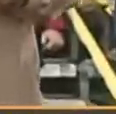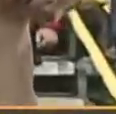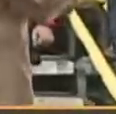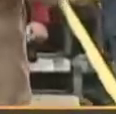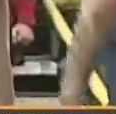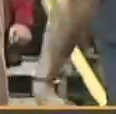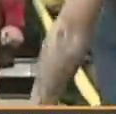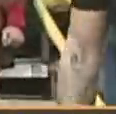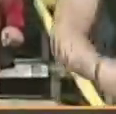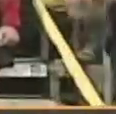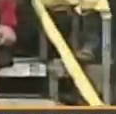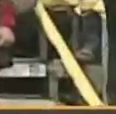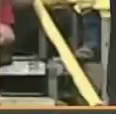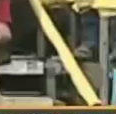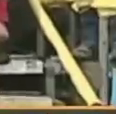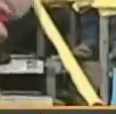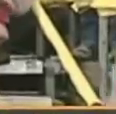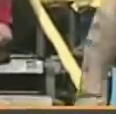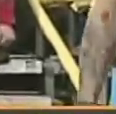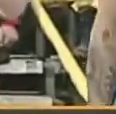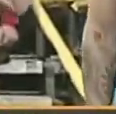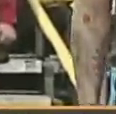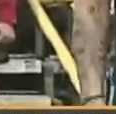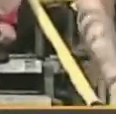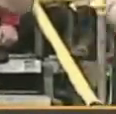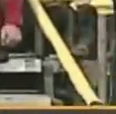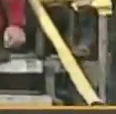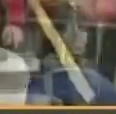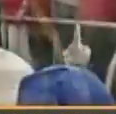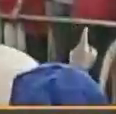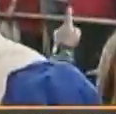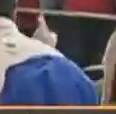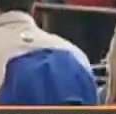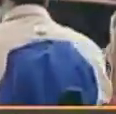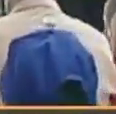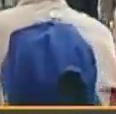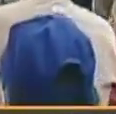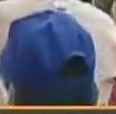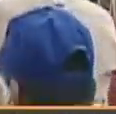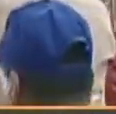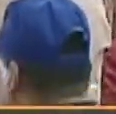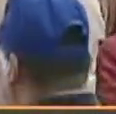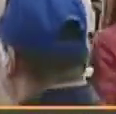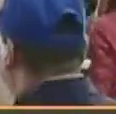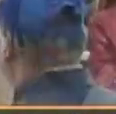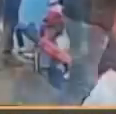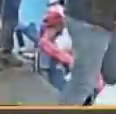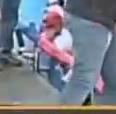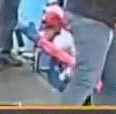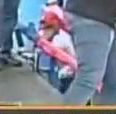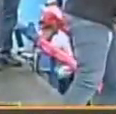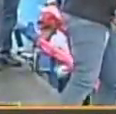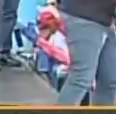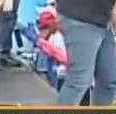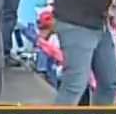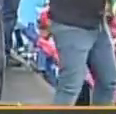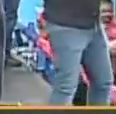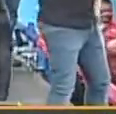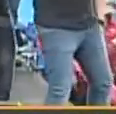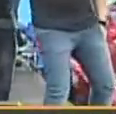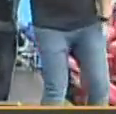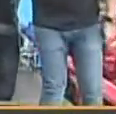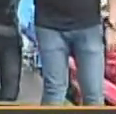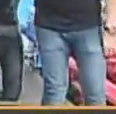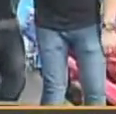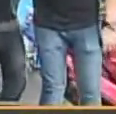también los comandantes de la SODI Los Llanos, y de la SODI del estado Barinas. Esta concentración,